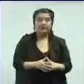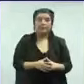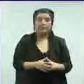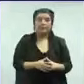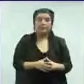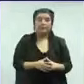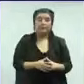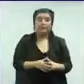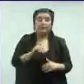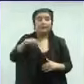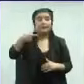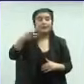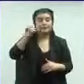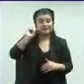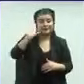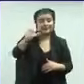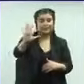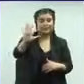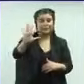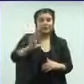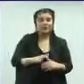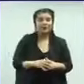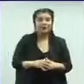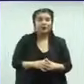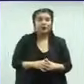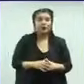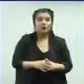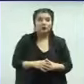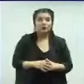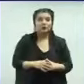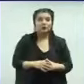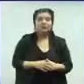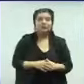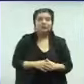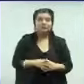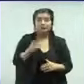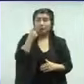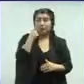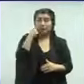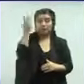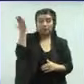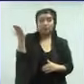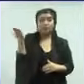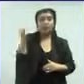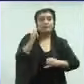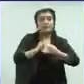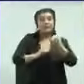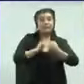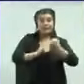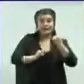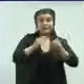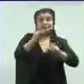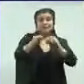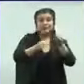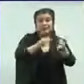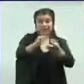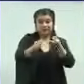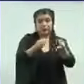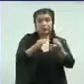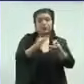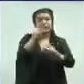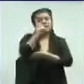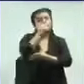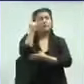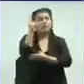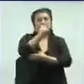De hecho, a la siguiente, por favor, porque dejaremos estos por ser menores. Aquí está. Y para concluir, de